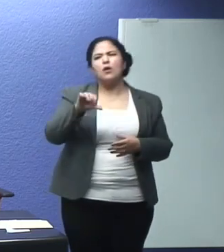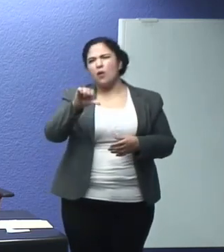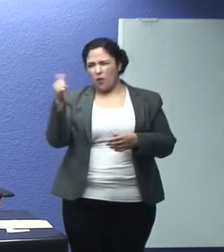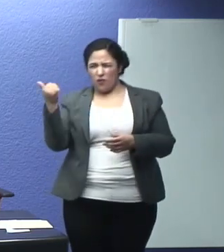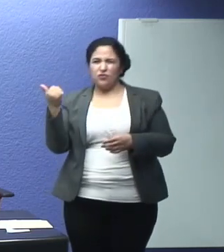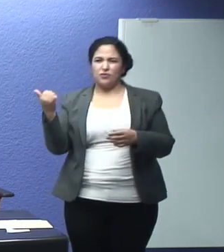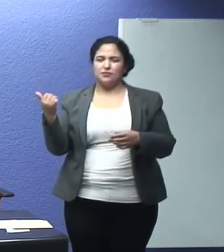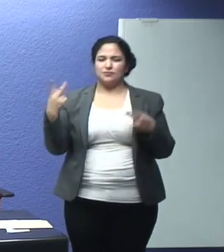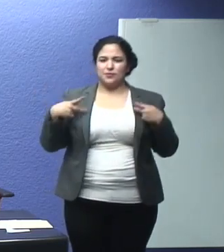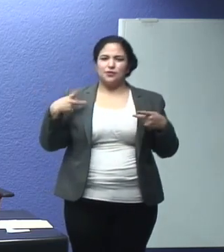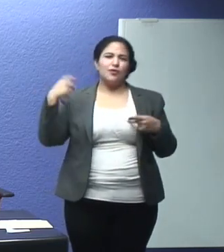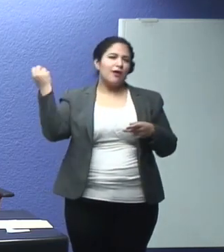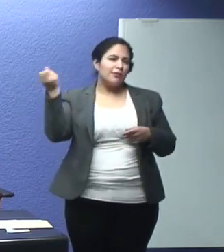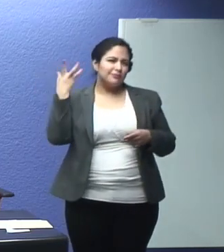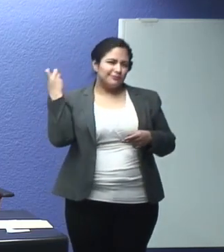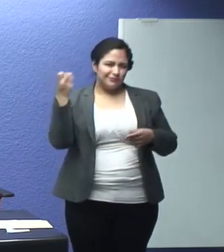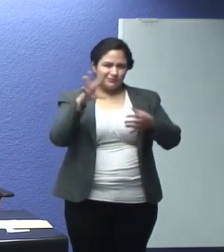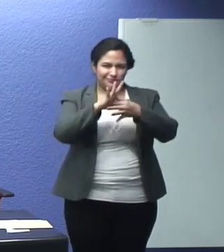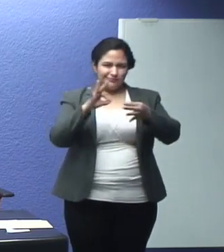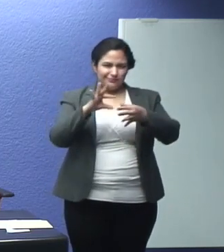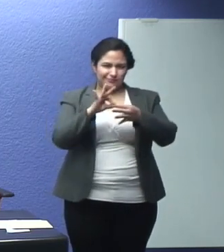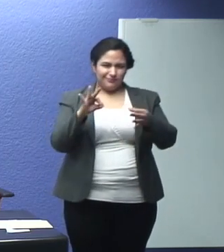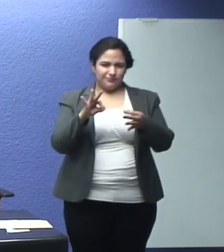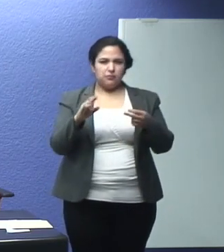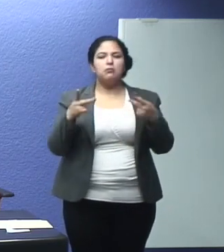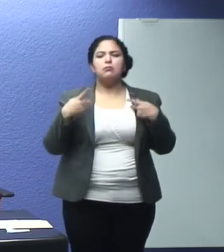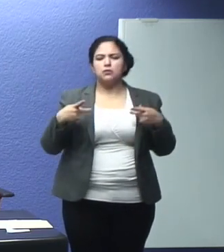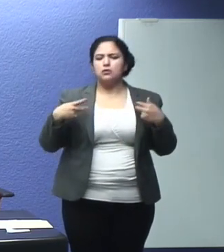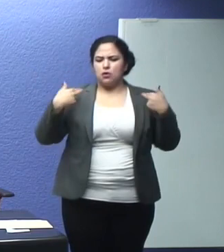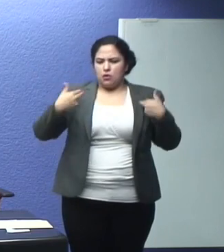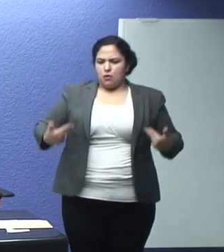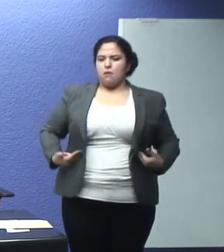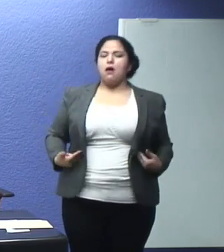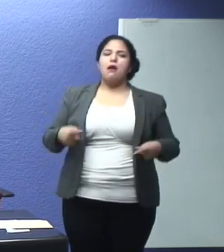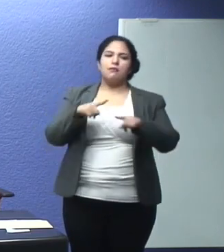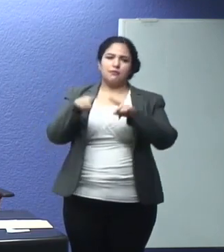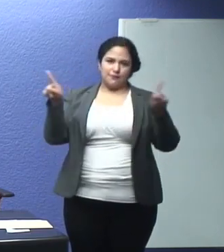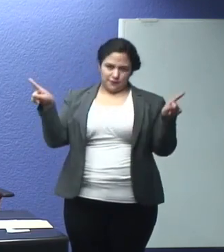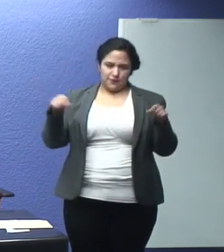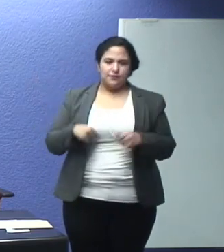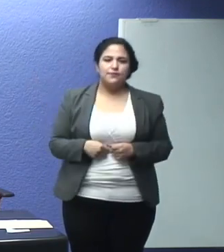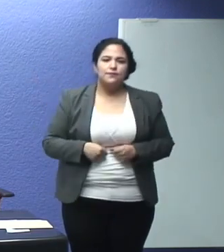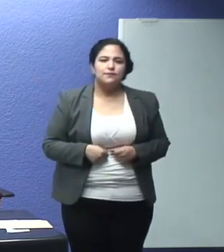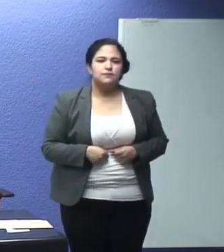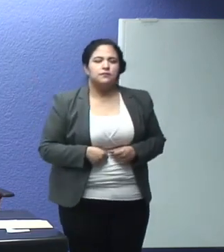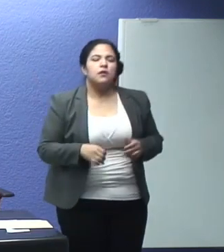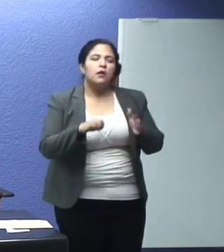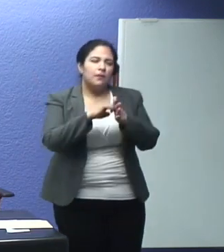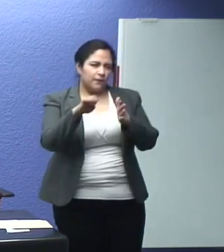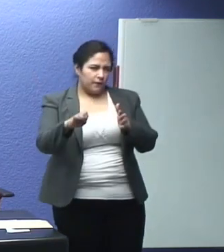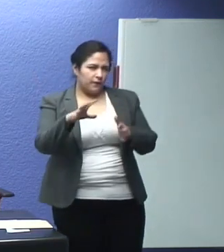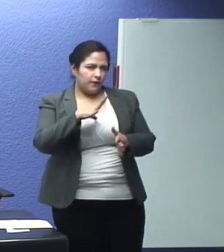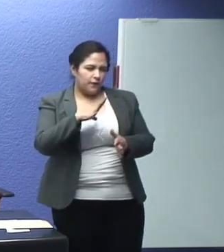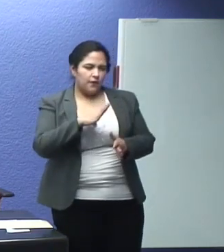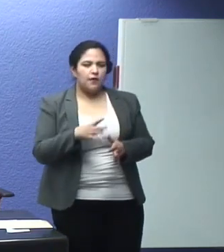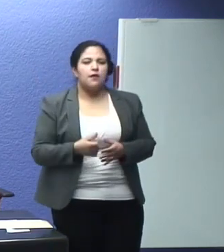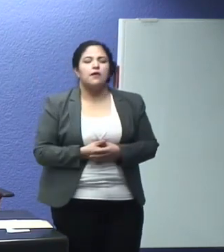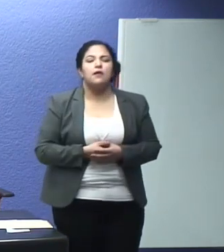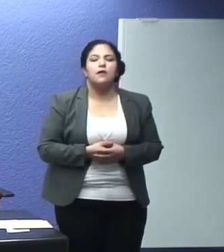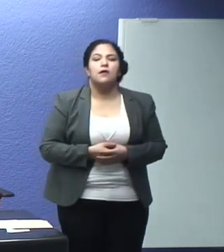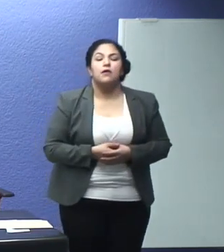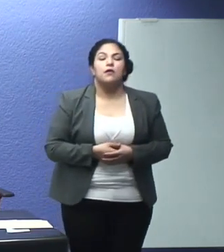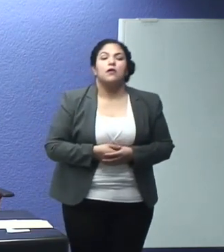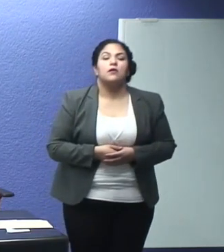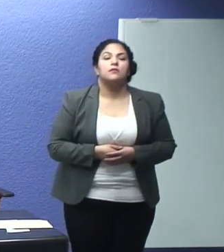presentaciones, como lo es el de la diversidad humana. Me centro primero en el presupuesto de los modelos de abordaje para entender